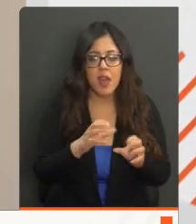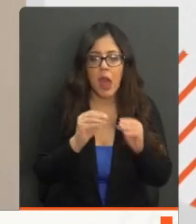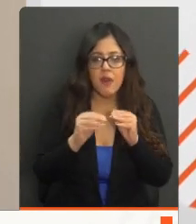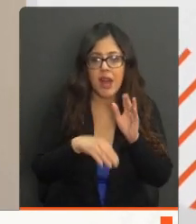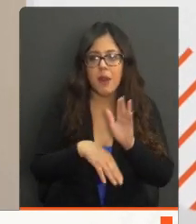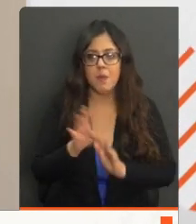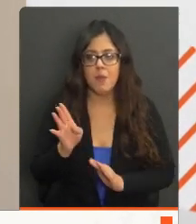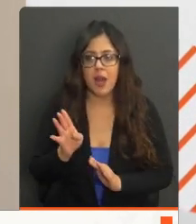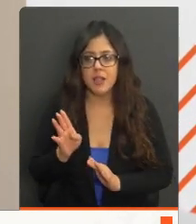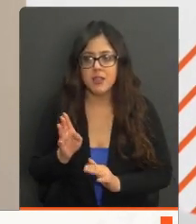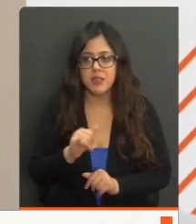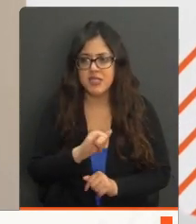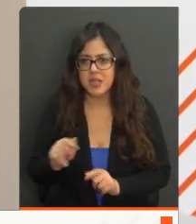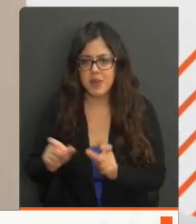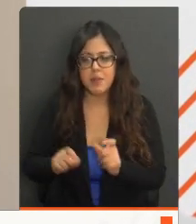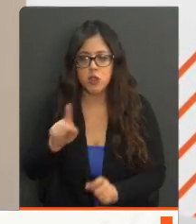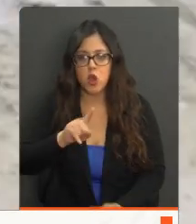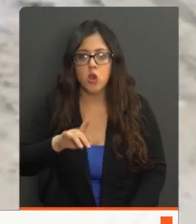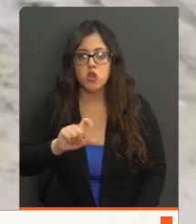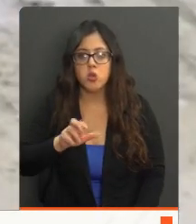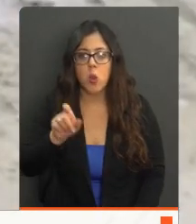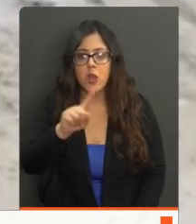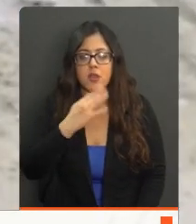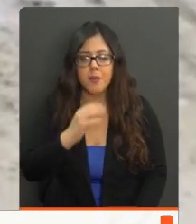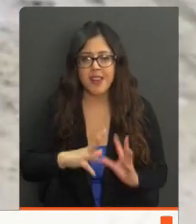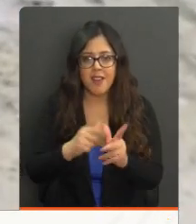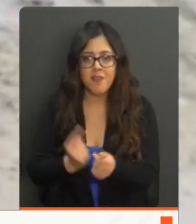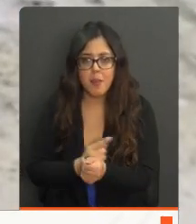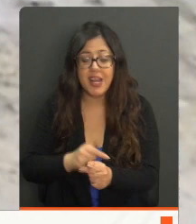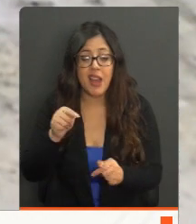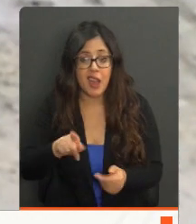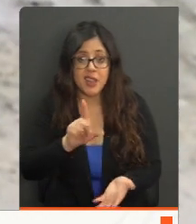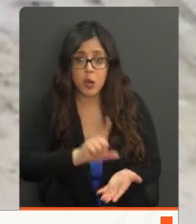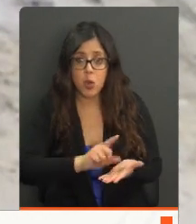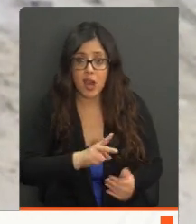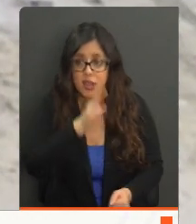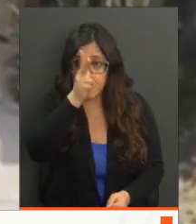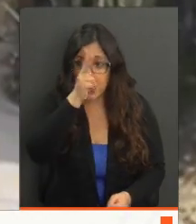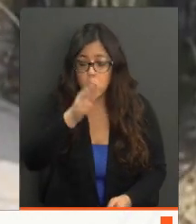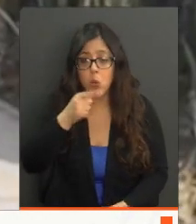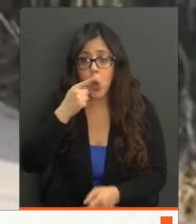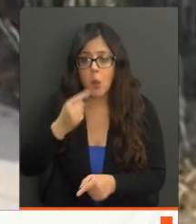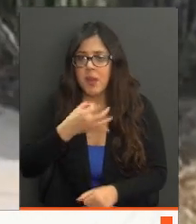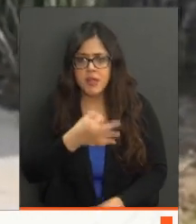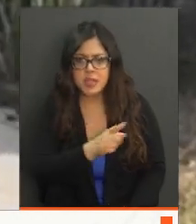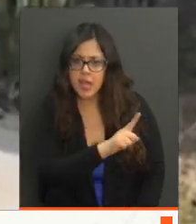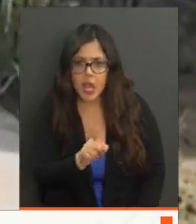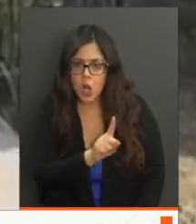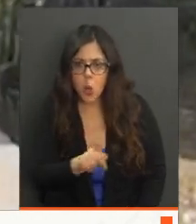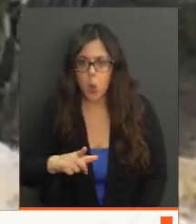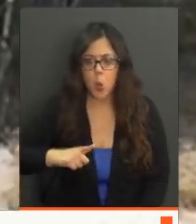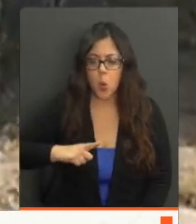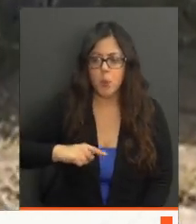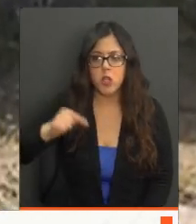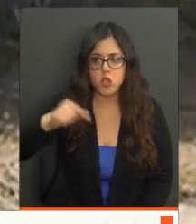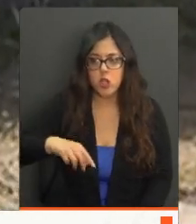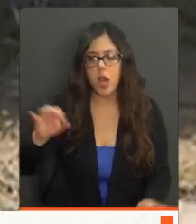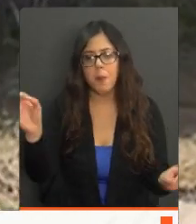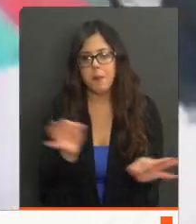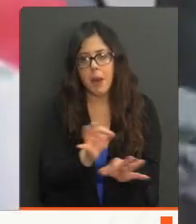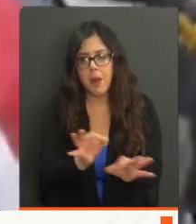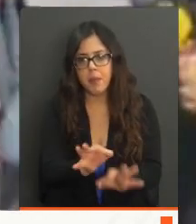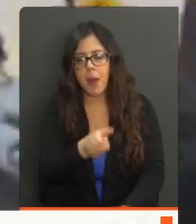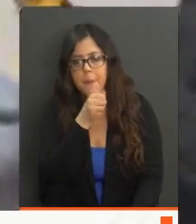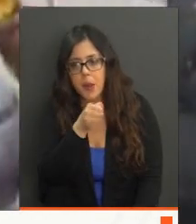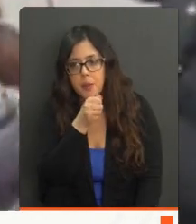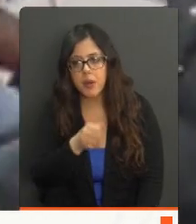momento estaban los suegros y los familiares desde chiclayo giorgio armani llega a los antes y hoy habló largamente con la prensa